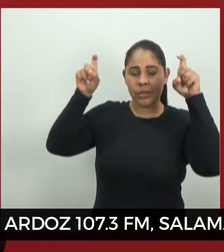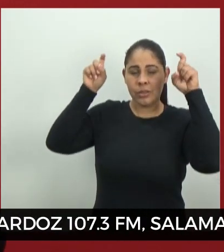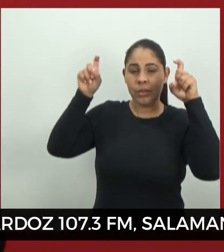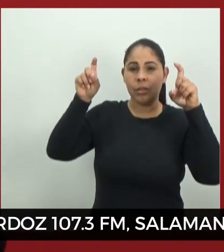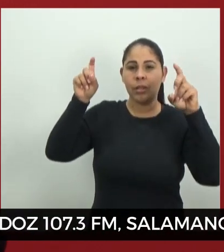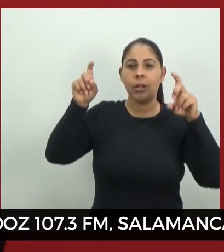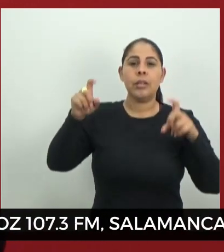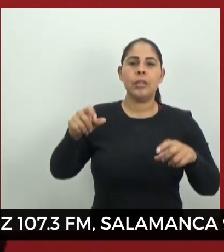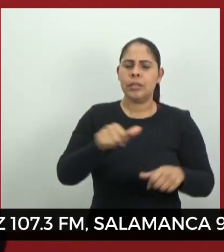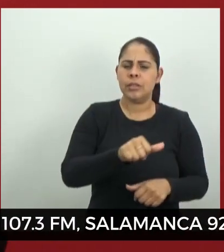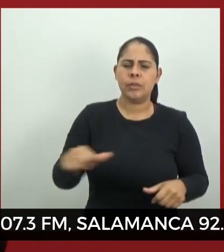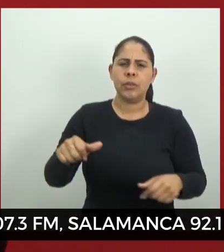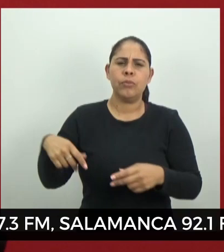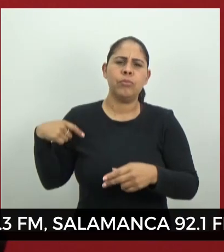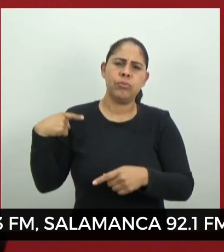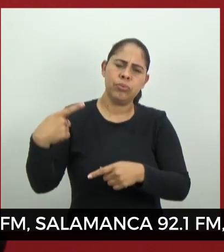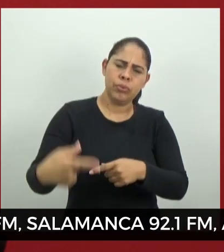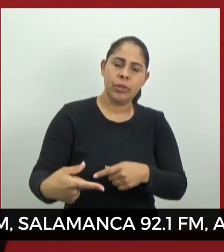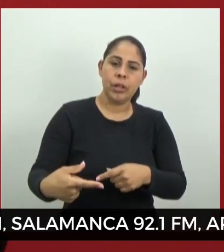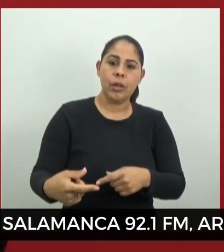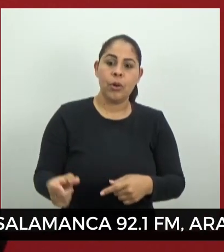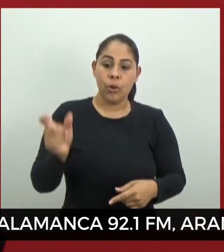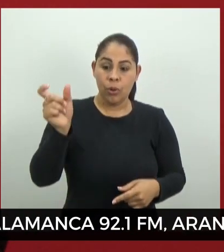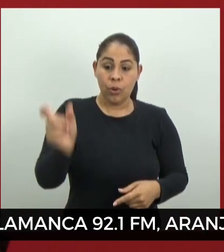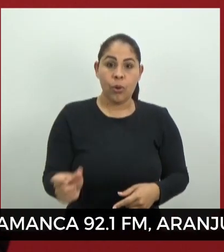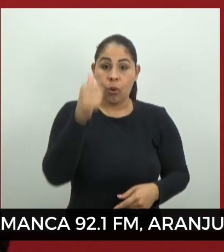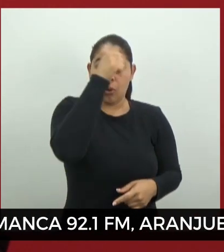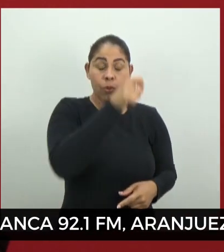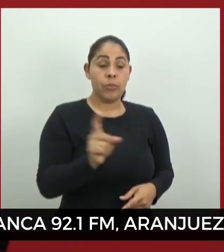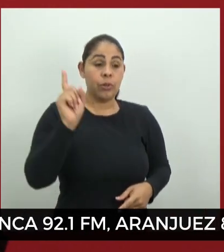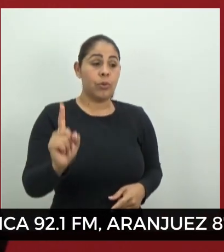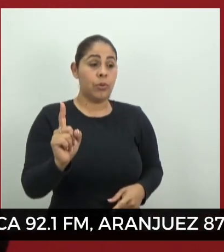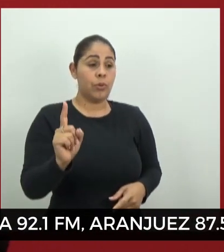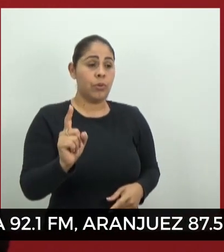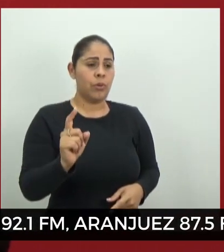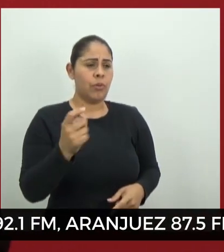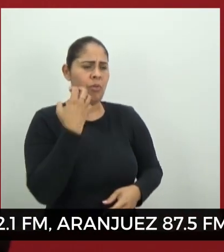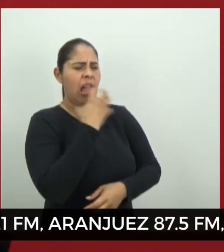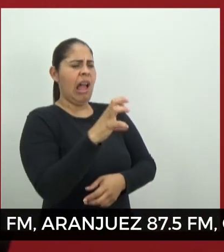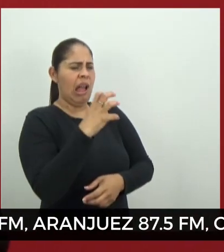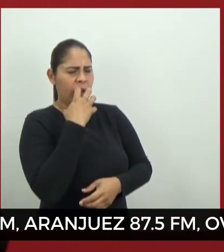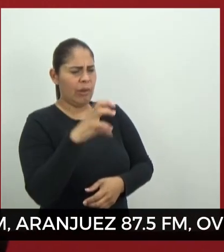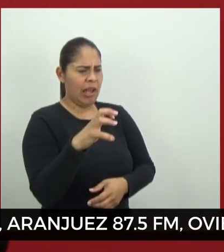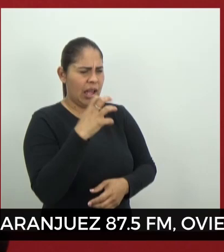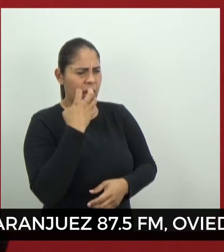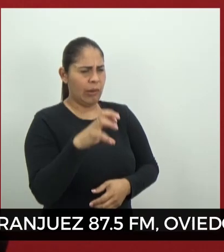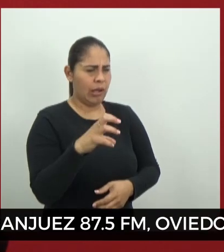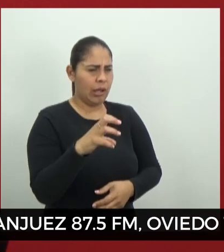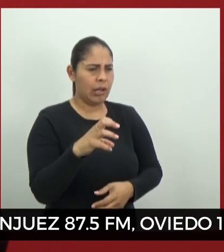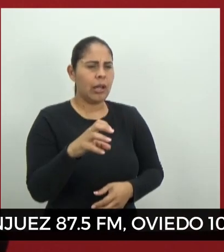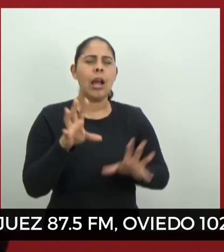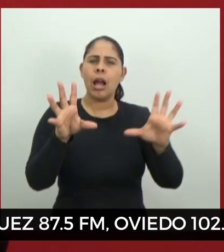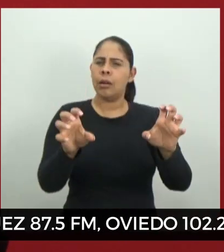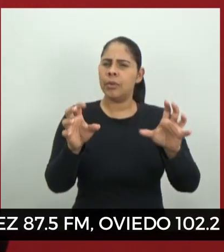espíritu inmundo dio voces. ¿Qué aprendemos? Que los demonios se pueden esconder por un cierto tiempo.